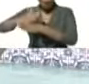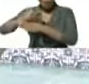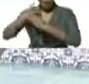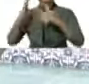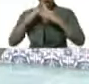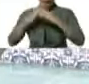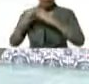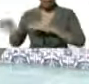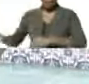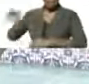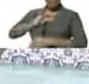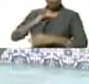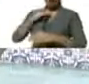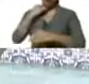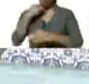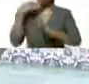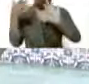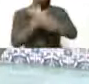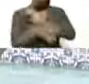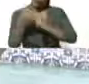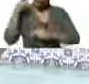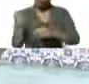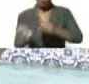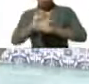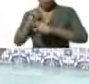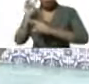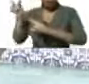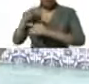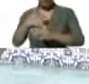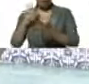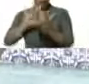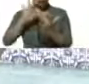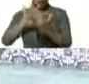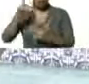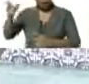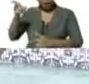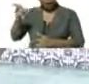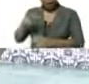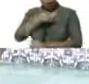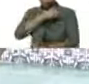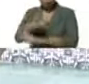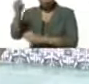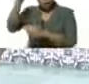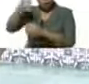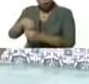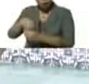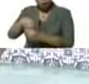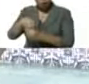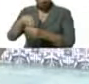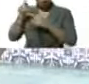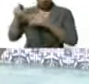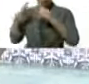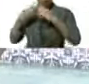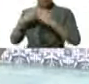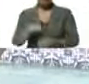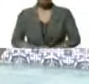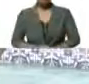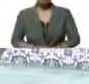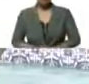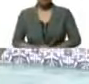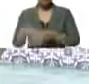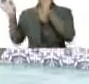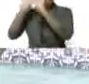domicilio puedan contagiarse a través de la persona que está cumpliendo el aislamiento en sus hogares. Es una